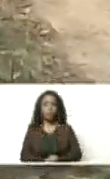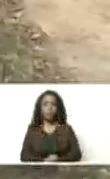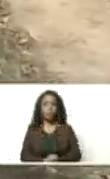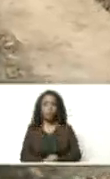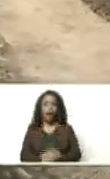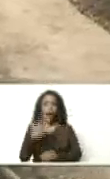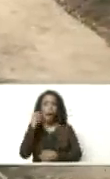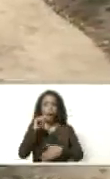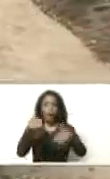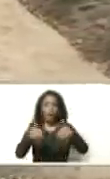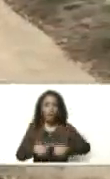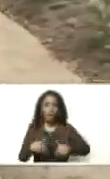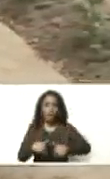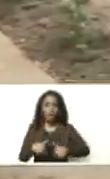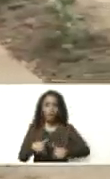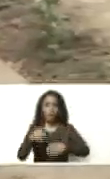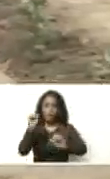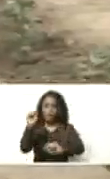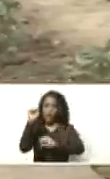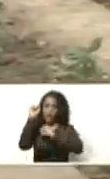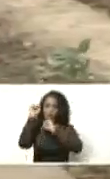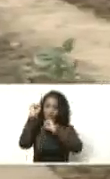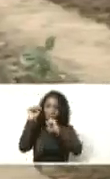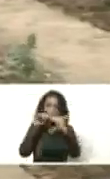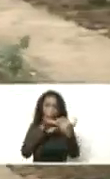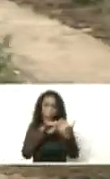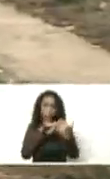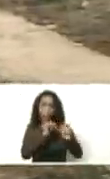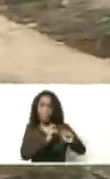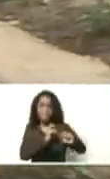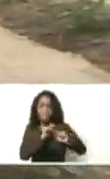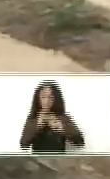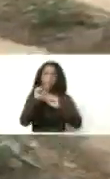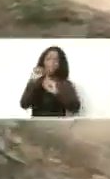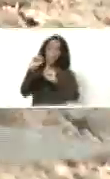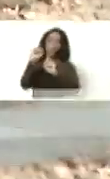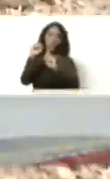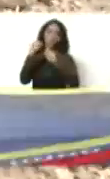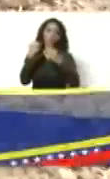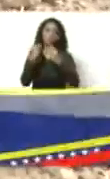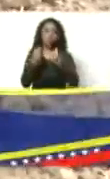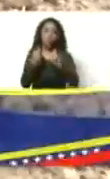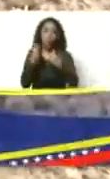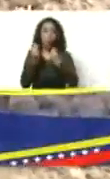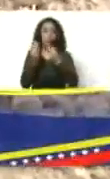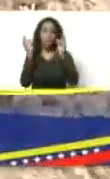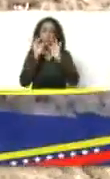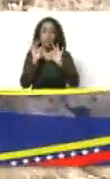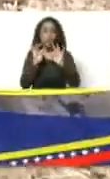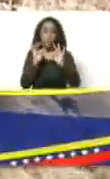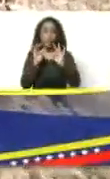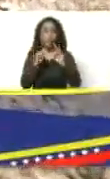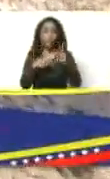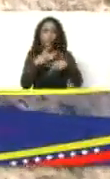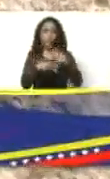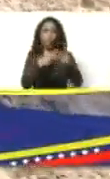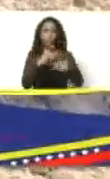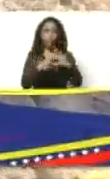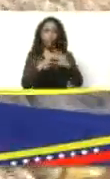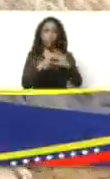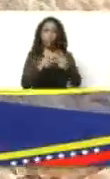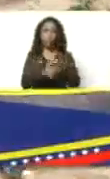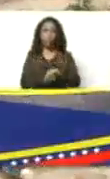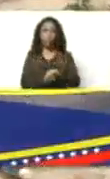se esfuerzan en vencer la guerra y los embates de la guerra económica a través de un nuevo modo de producción, un modo de